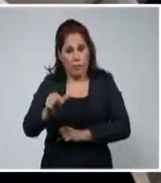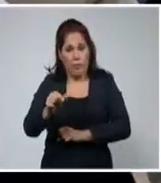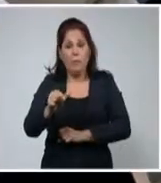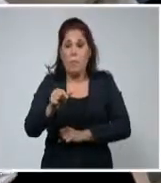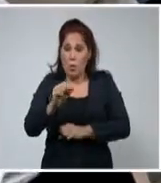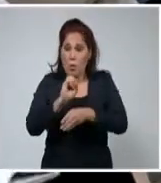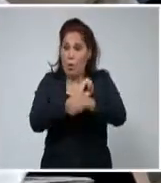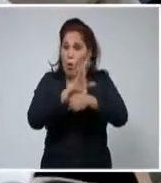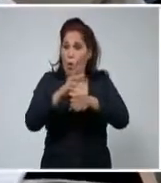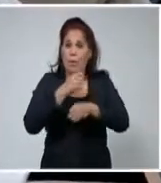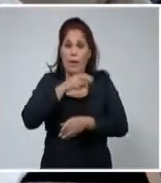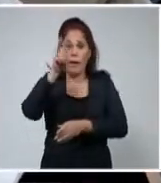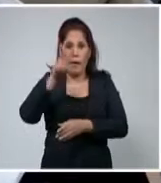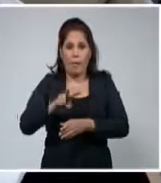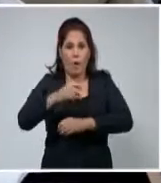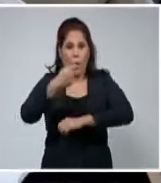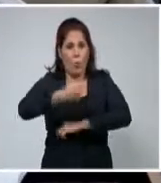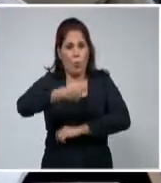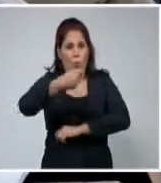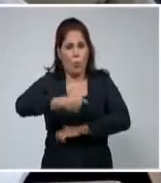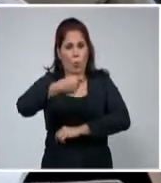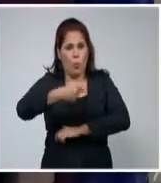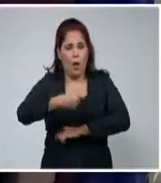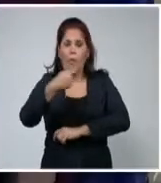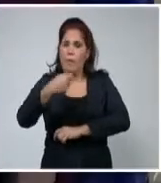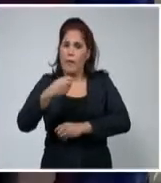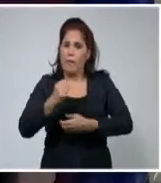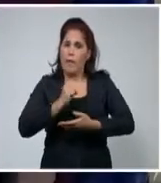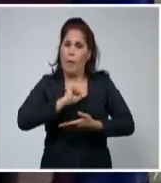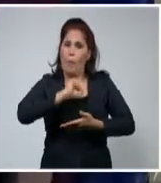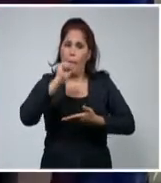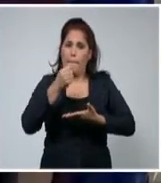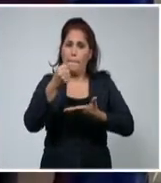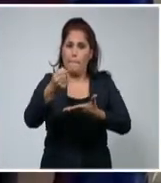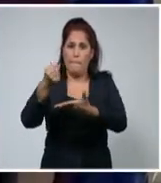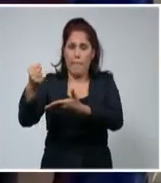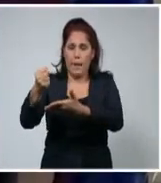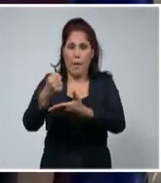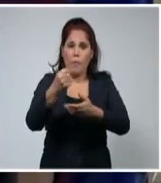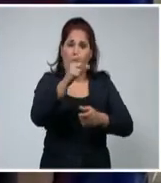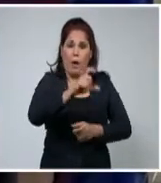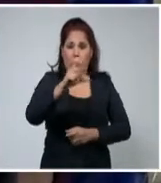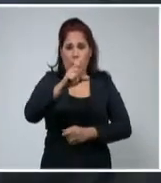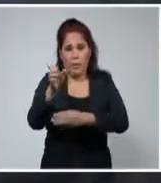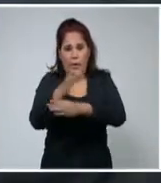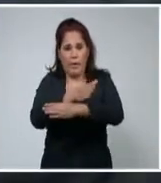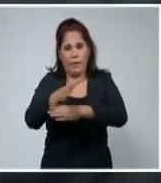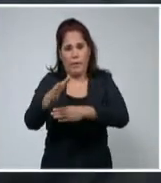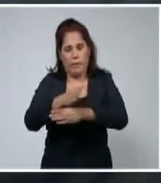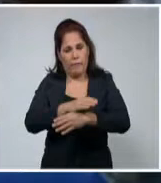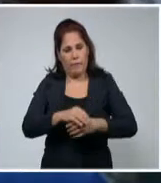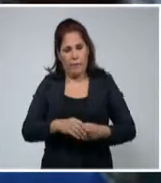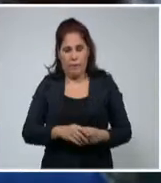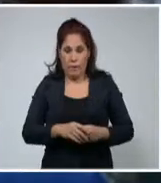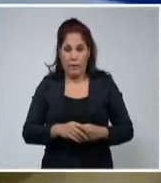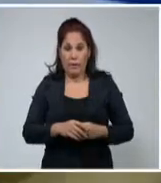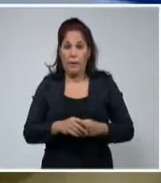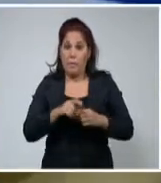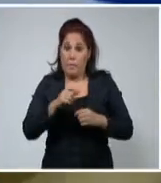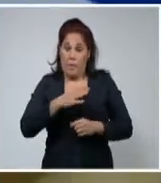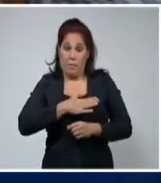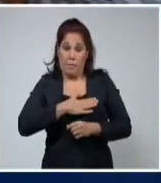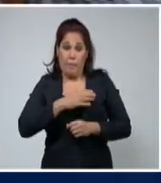Las que serán evaluadas por un prestigioso jurado que deberá otorgar un premio en cada categoría y cuantas menciones estime pertinente. Auspiciado